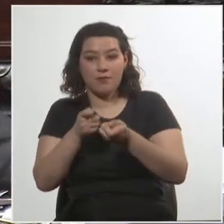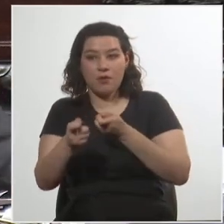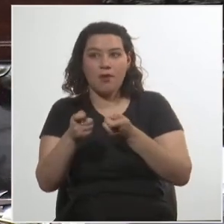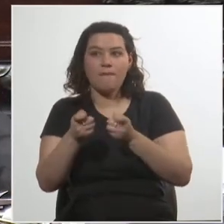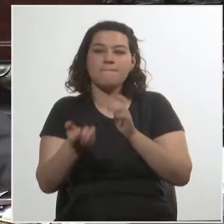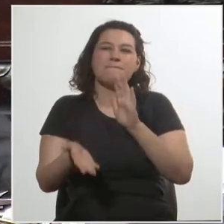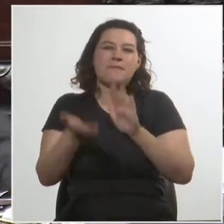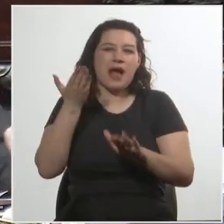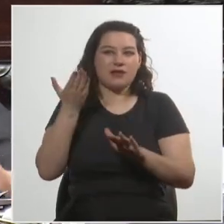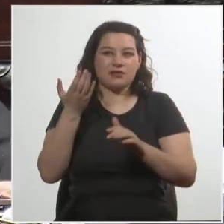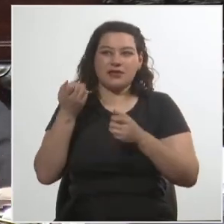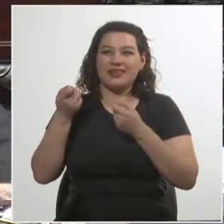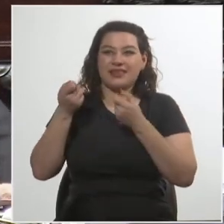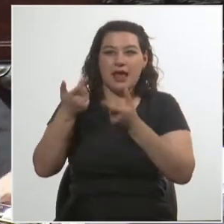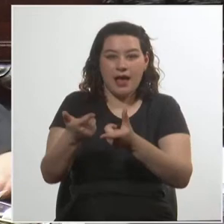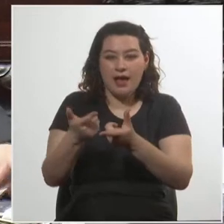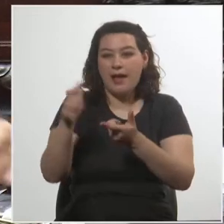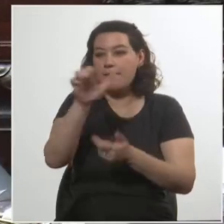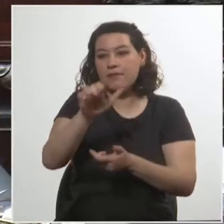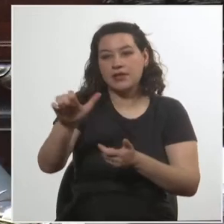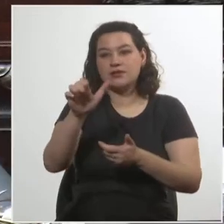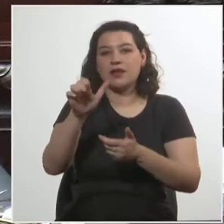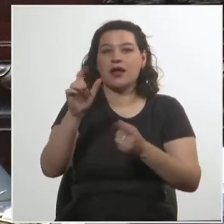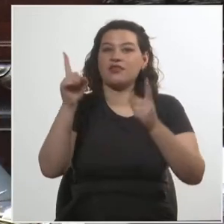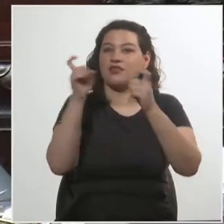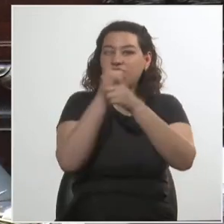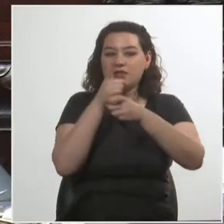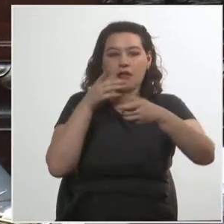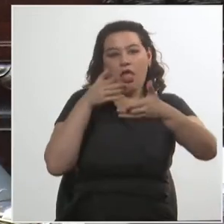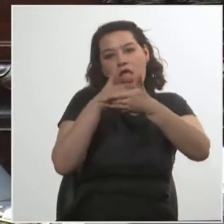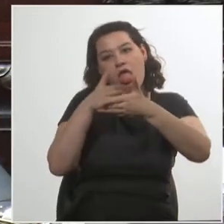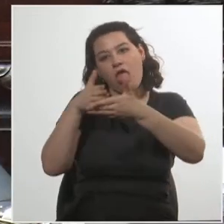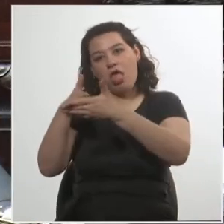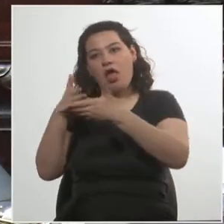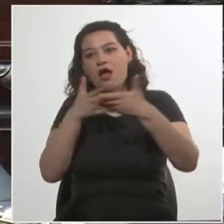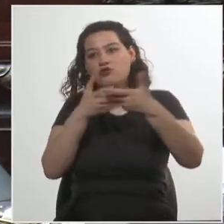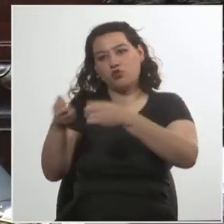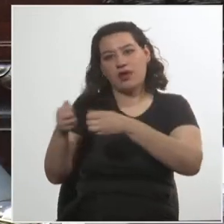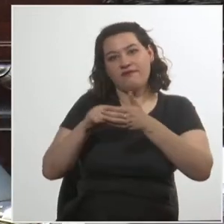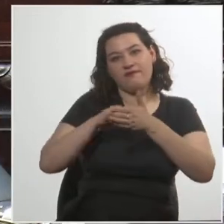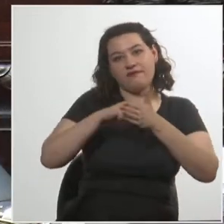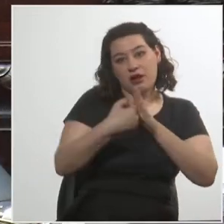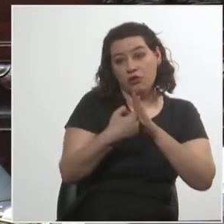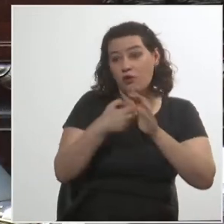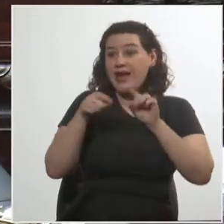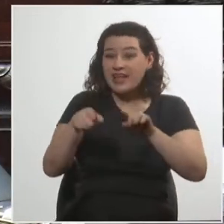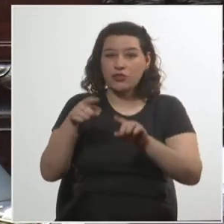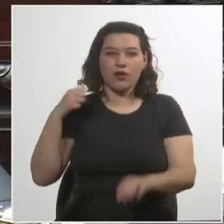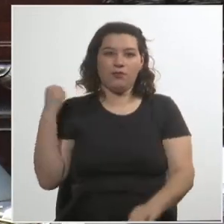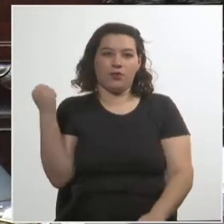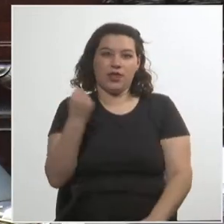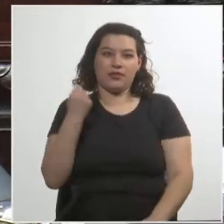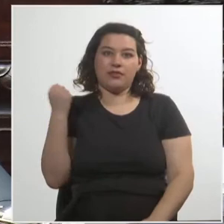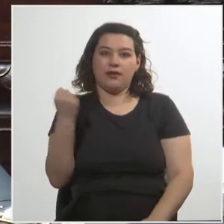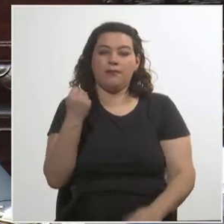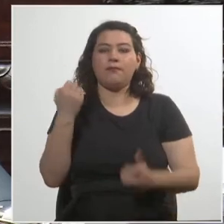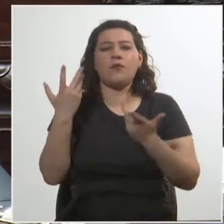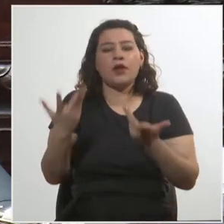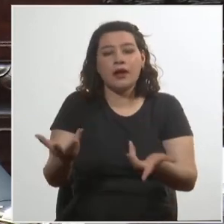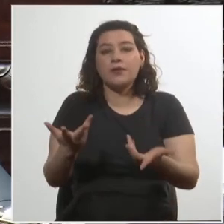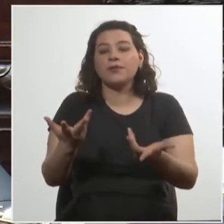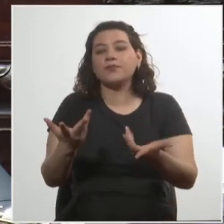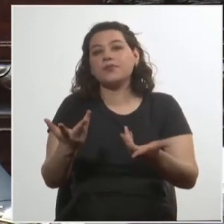preferencia aquellas que no tengan acceso al financiamiento bancario esto es muy importante esto es muy importante porque